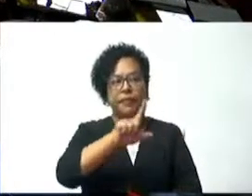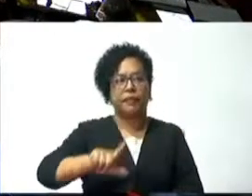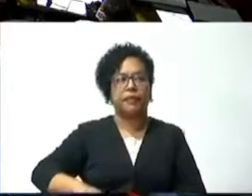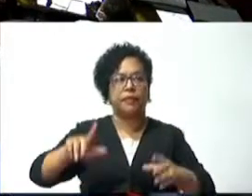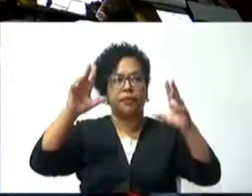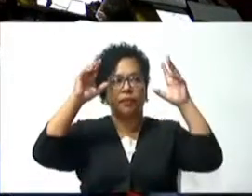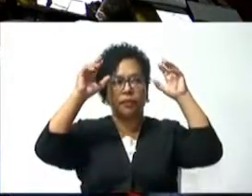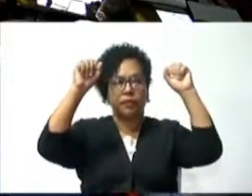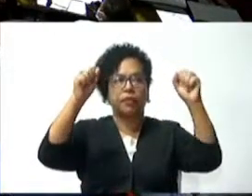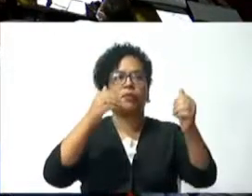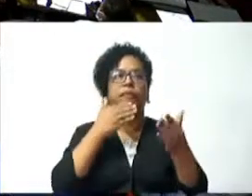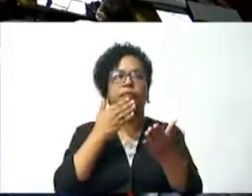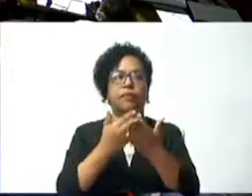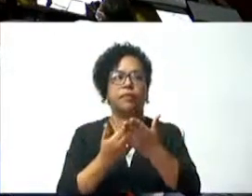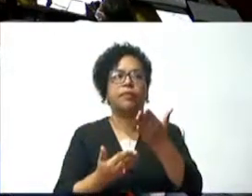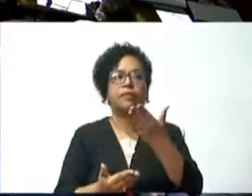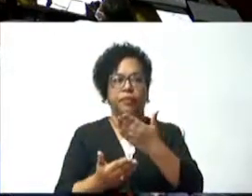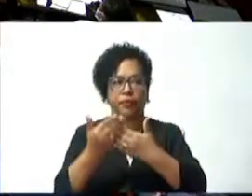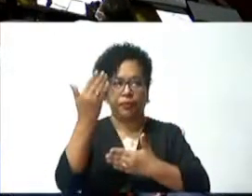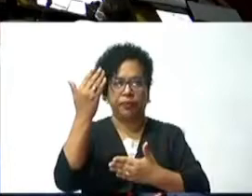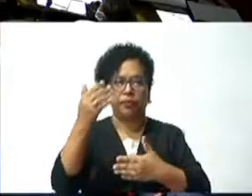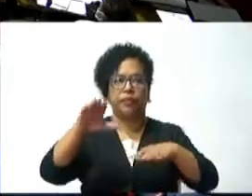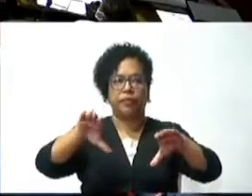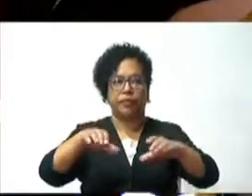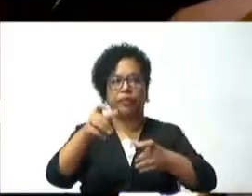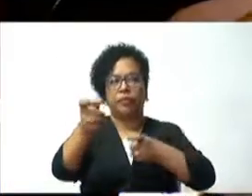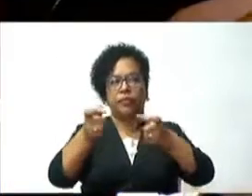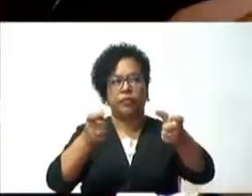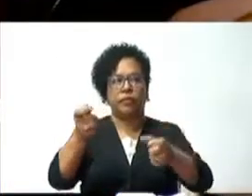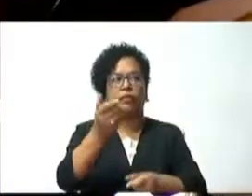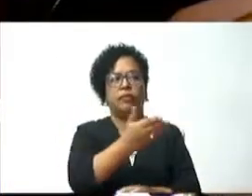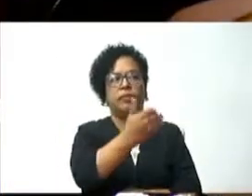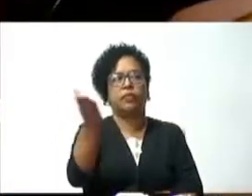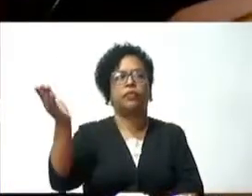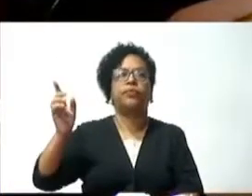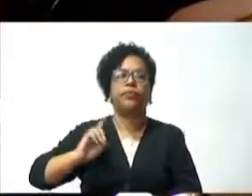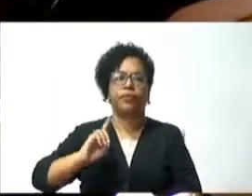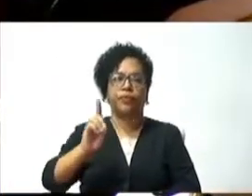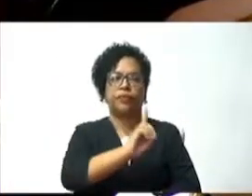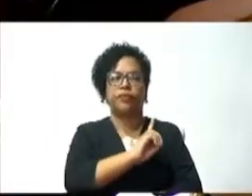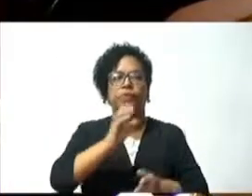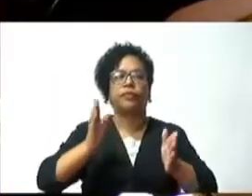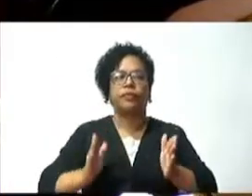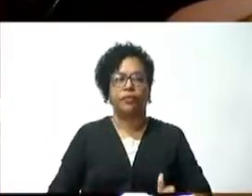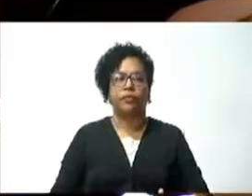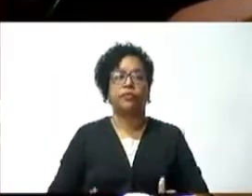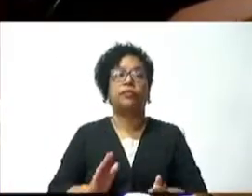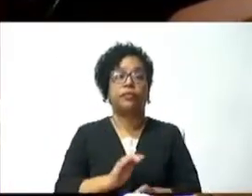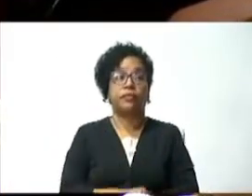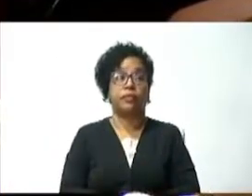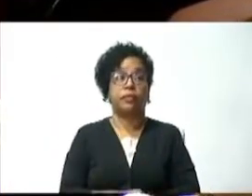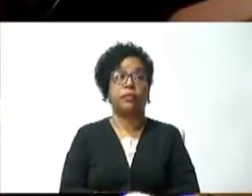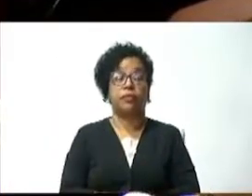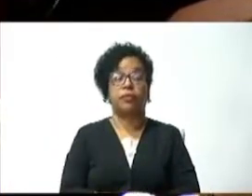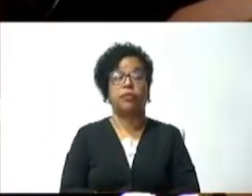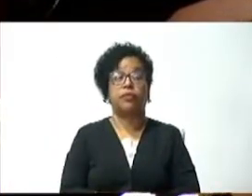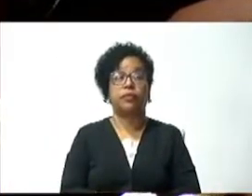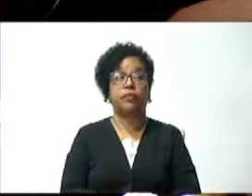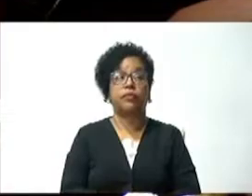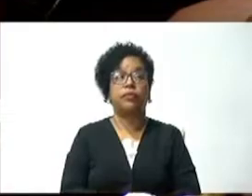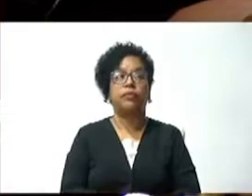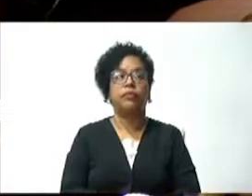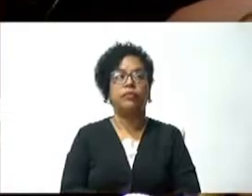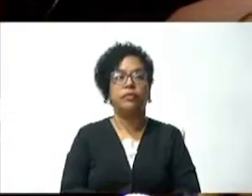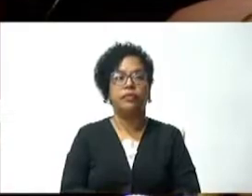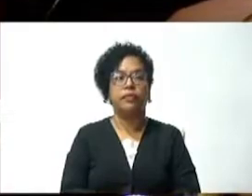directivo. Buenos días, colega diputado. En el día de hoy quiero tocar un